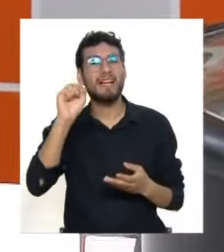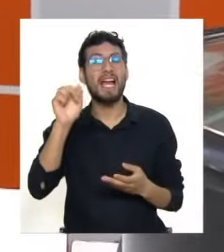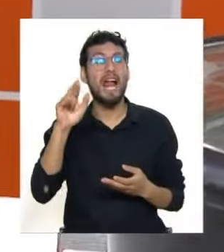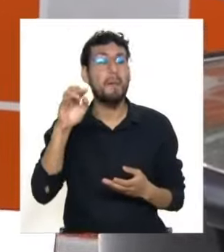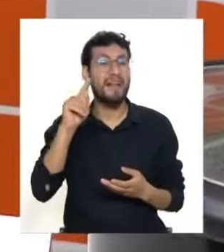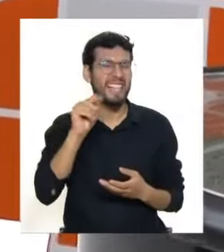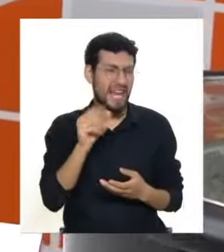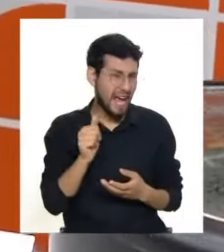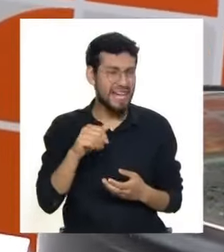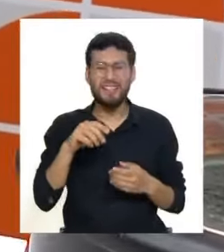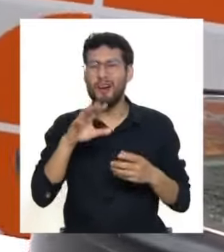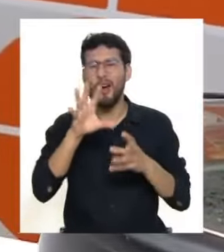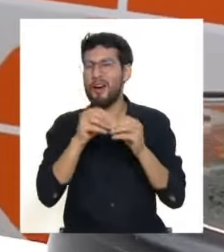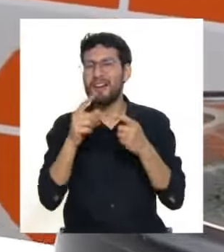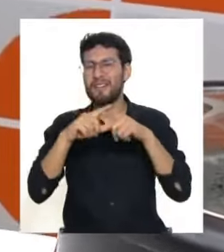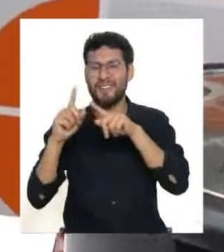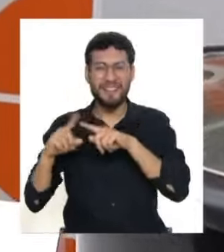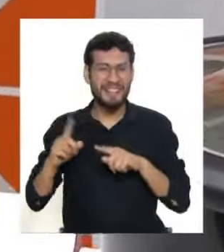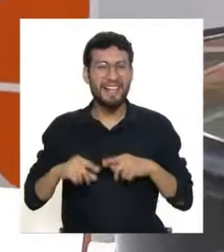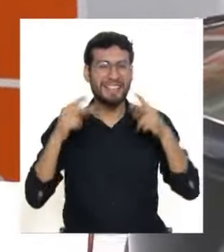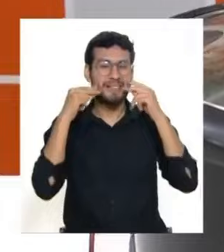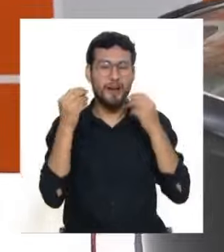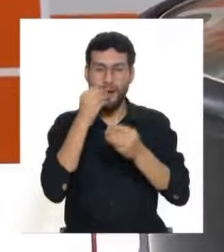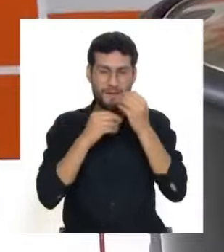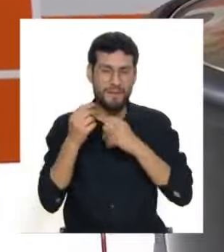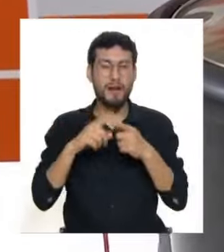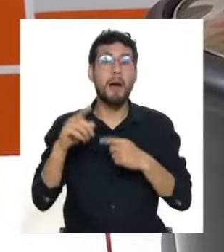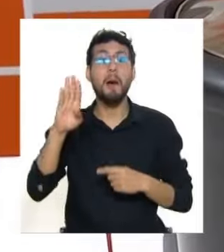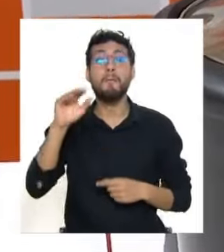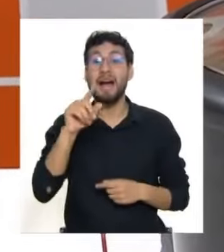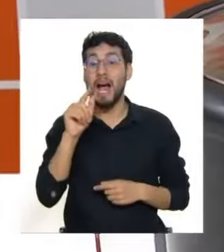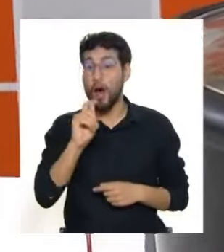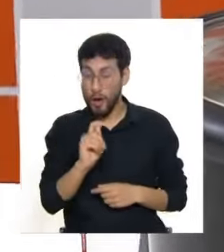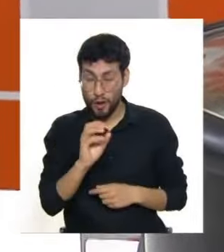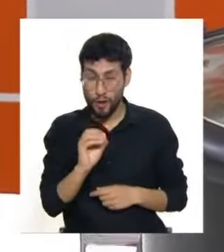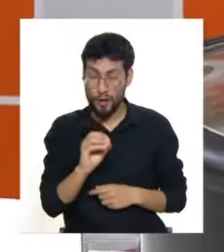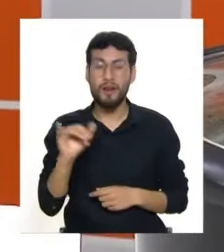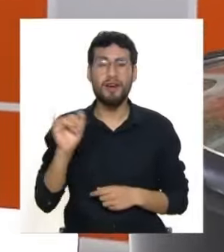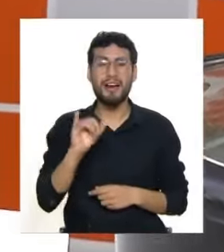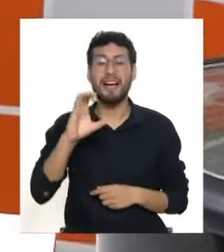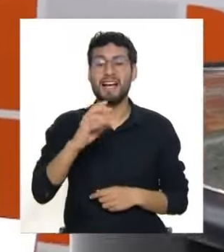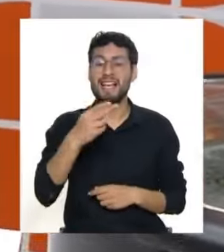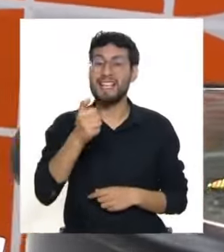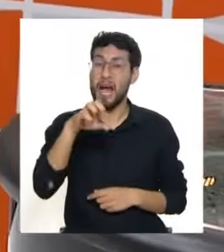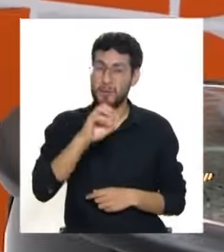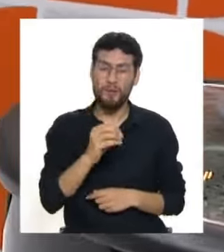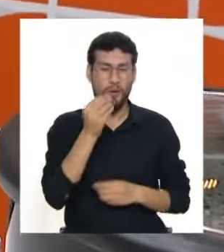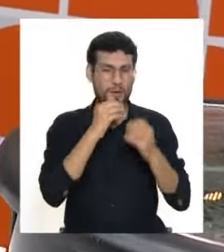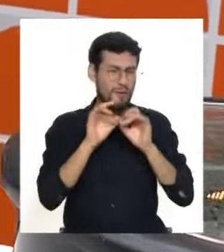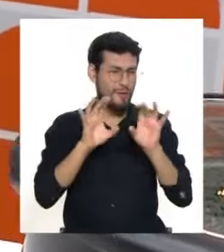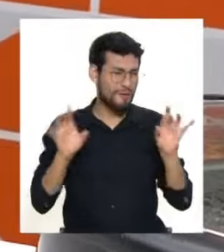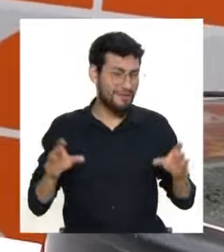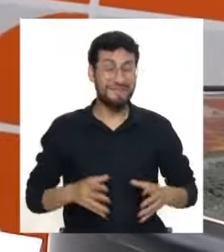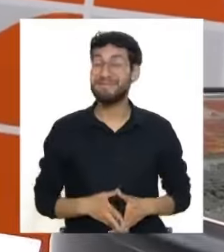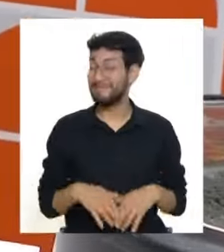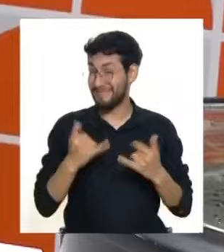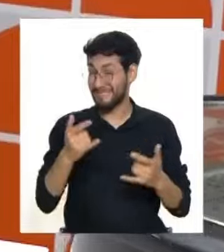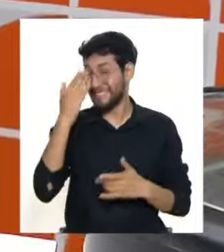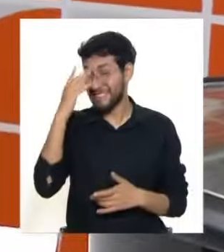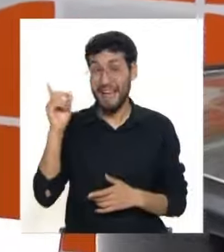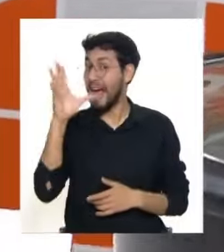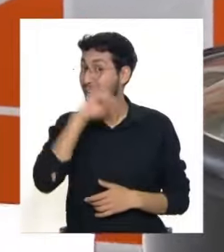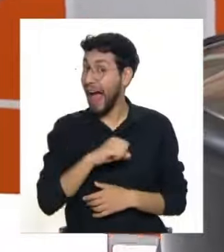zarapatera, todos los platos de la selva y bebidas. Vamos a hacer masato, también vamos a hacer chapo, cosas riquísimas. Así que ya lo saben,